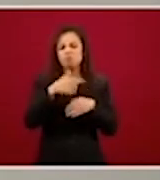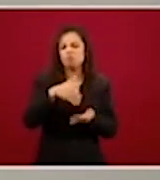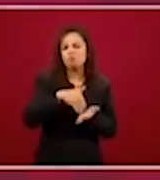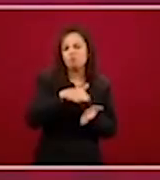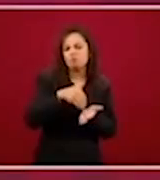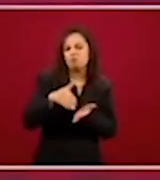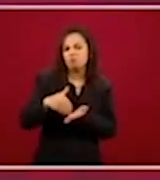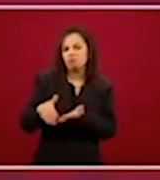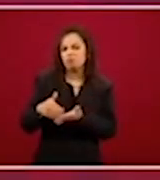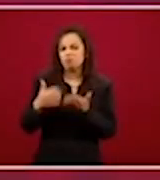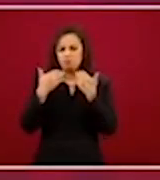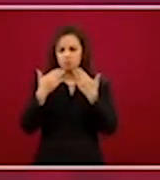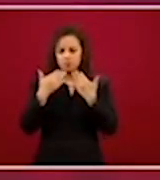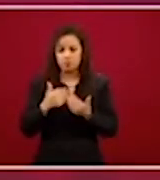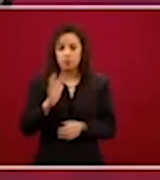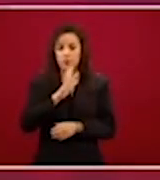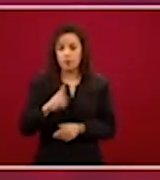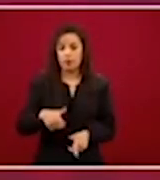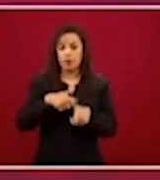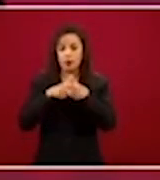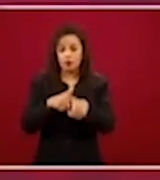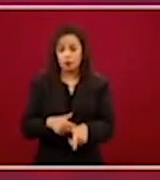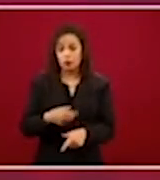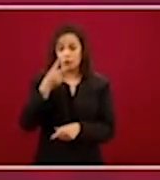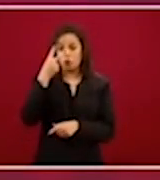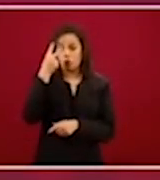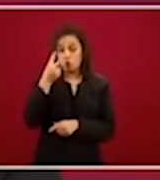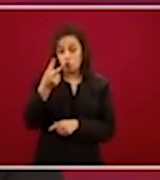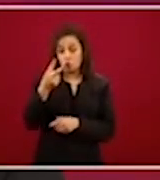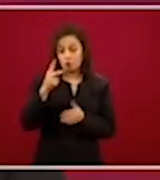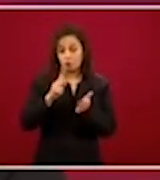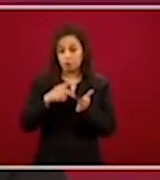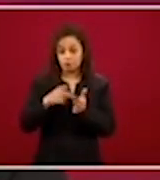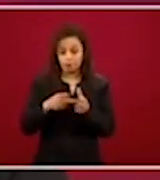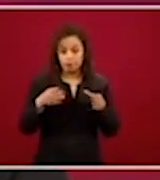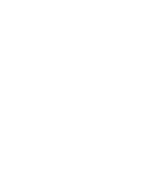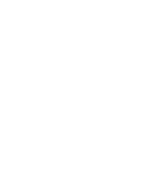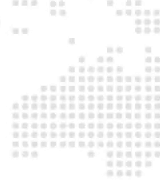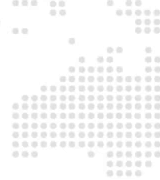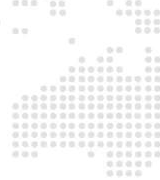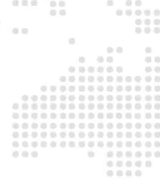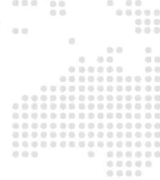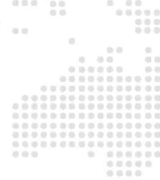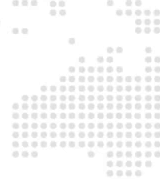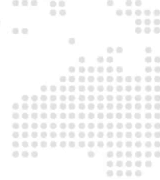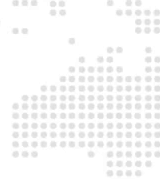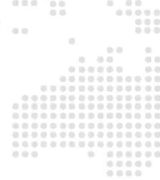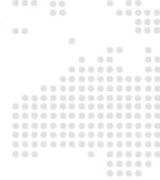en dos ciclos y hemos encontrado negativo a todos los que hay.